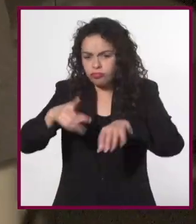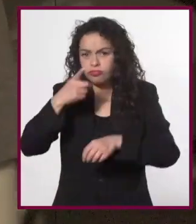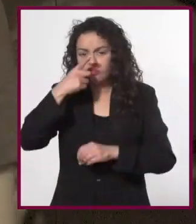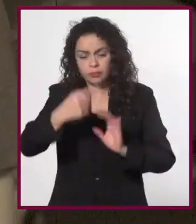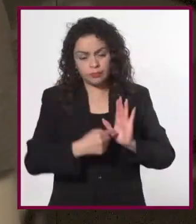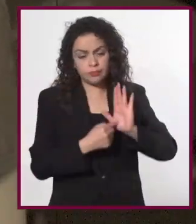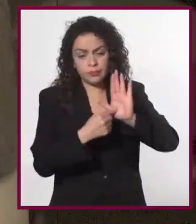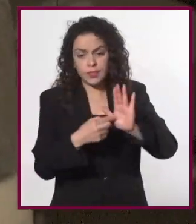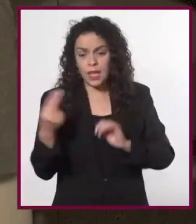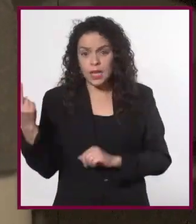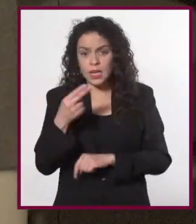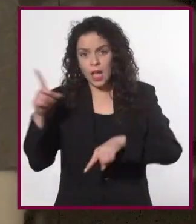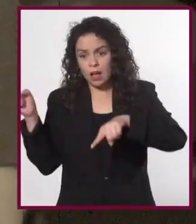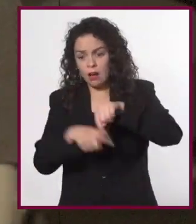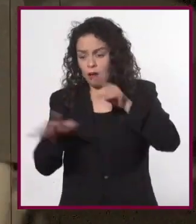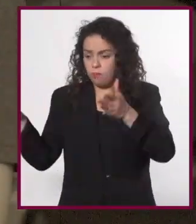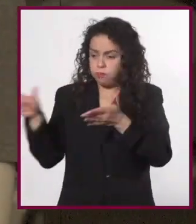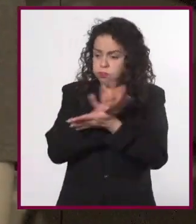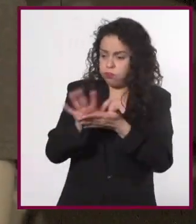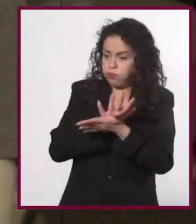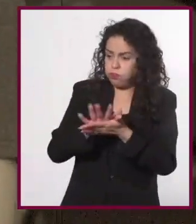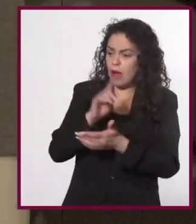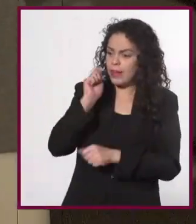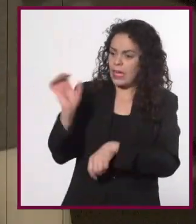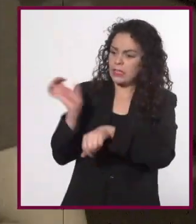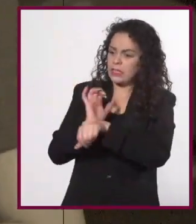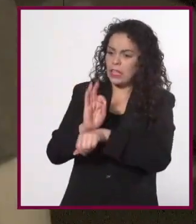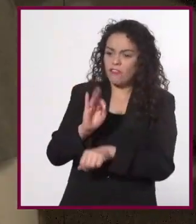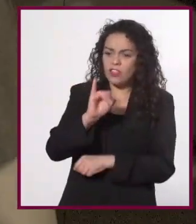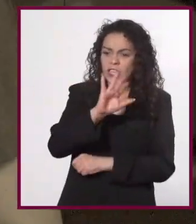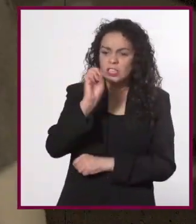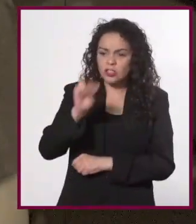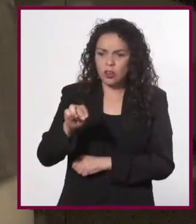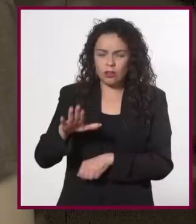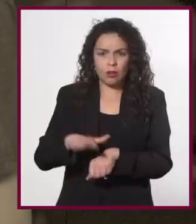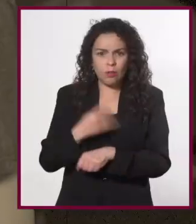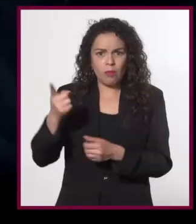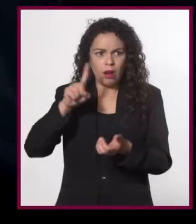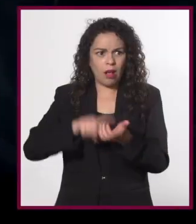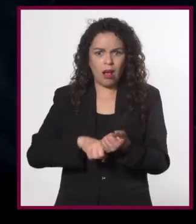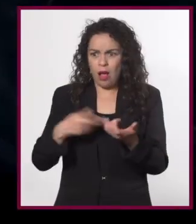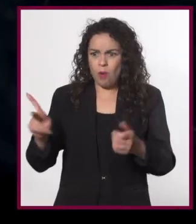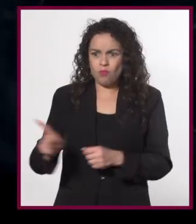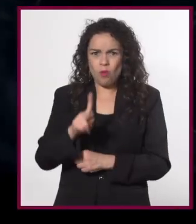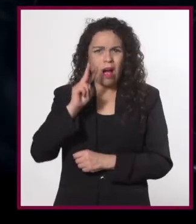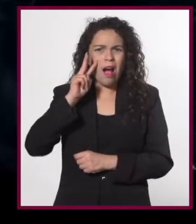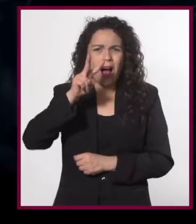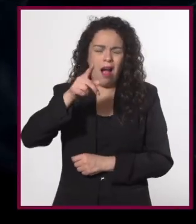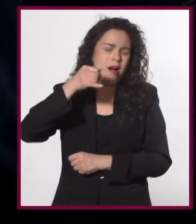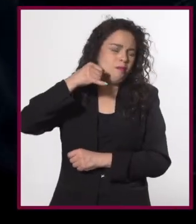hablaba de la necesidad de erradicar el cine de ficción porque era un opio para el pueblo.